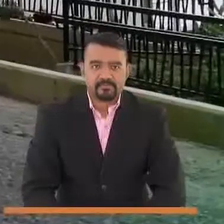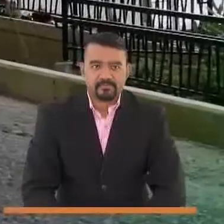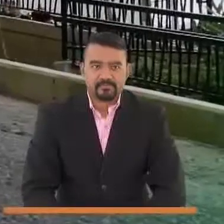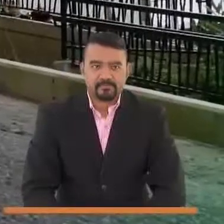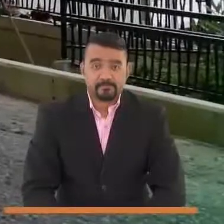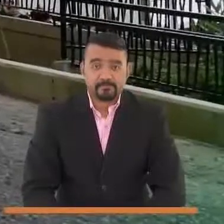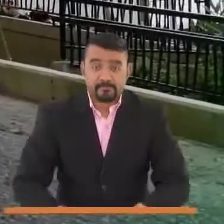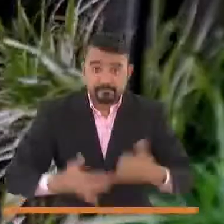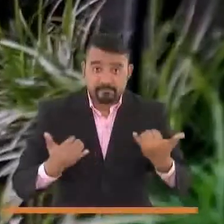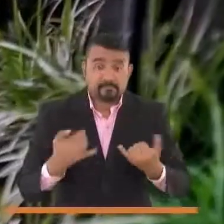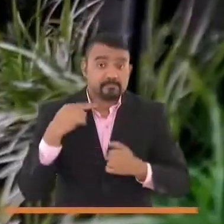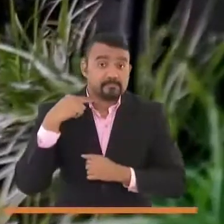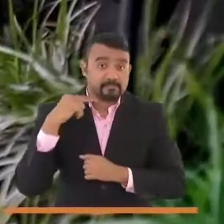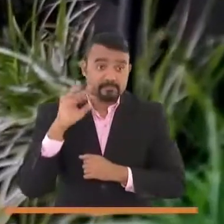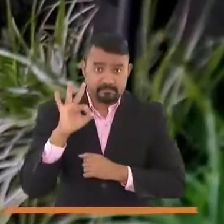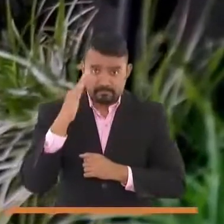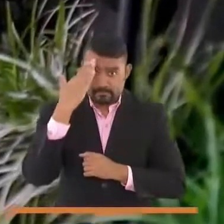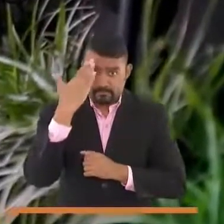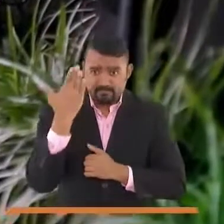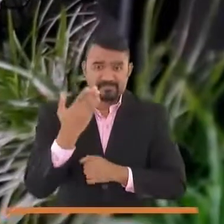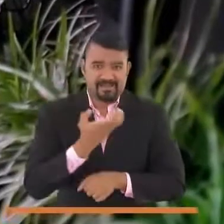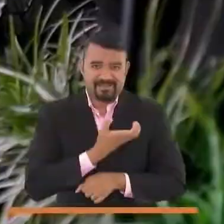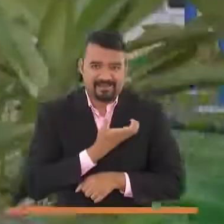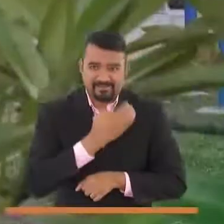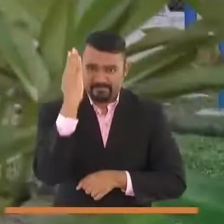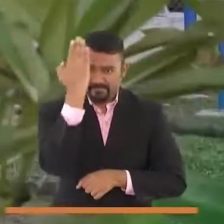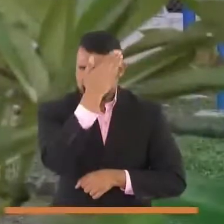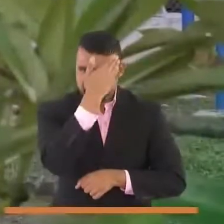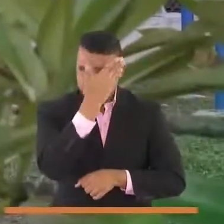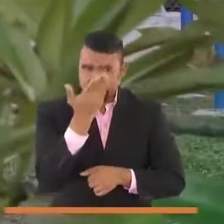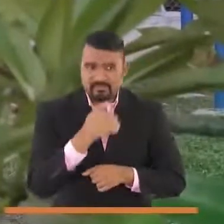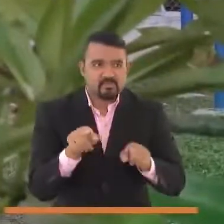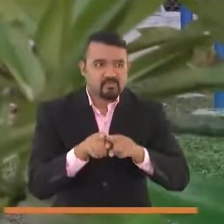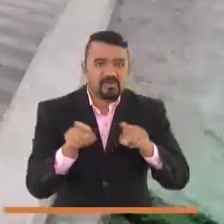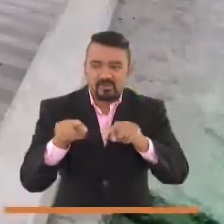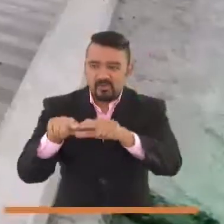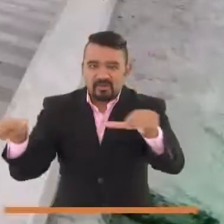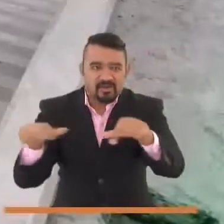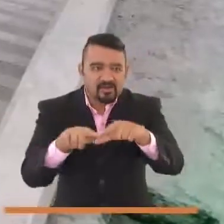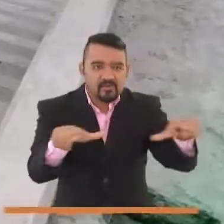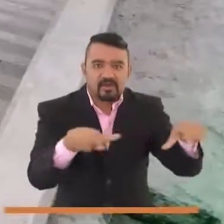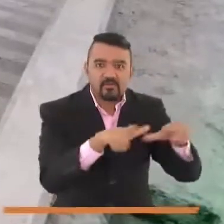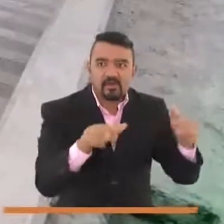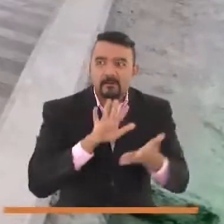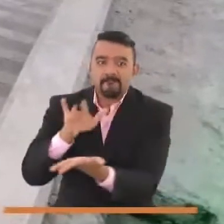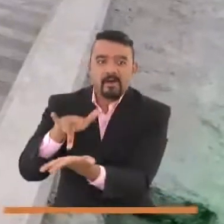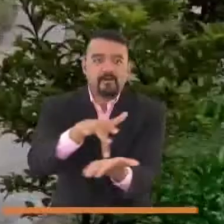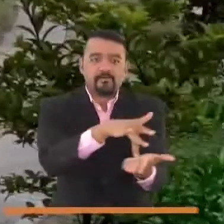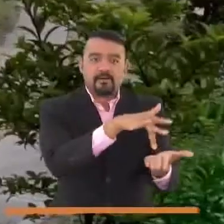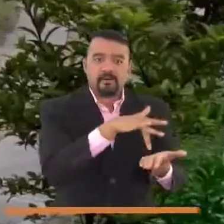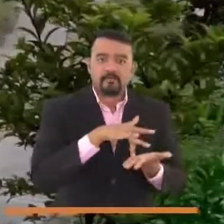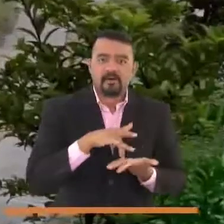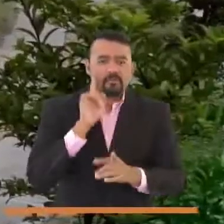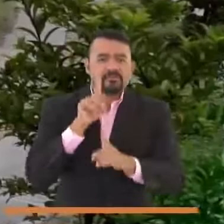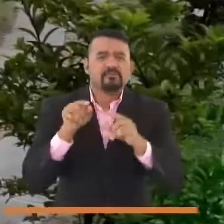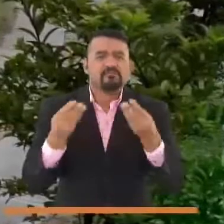Hoy martes 3 de noviembre, el alcalde Braulio Espinoza Márquez lideró una jornada maratónica de entrega de obras de infraestructura que llegarán a impactar de